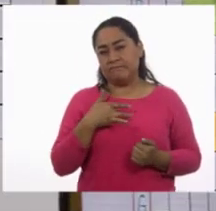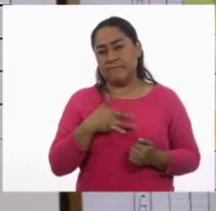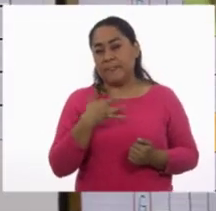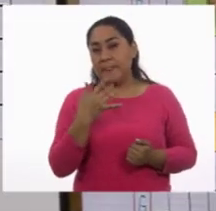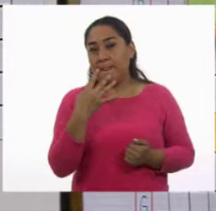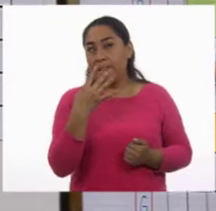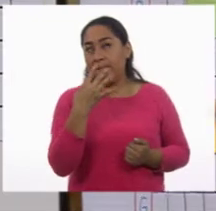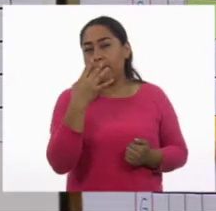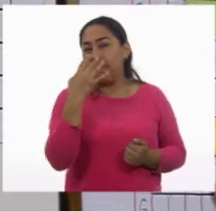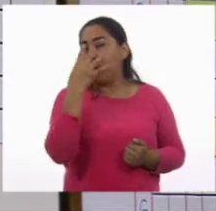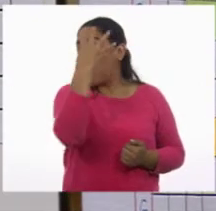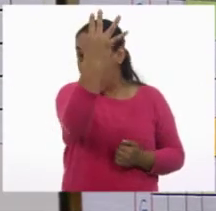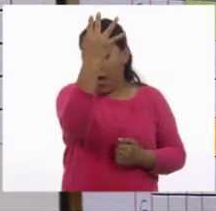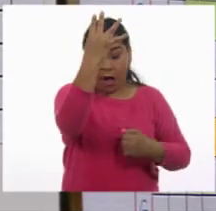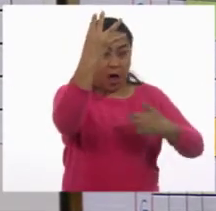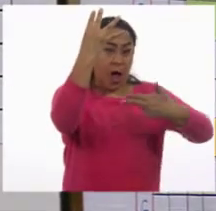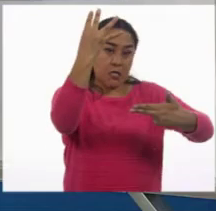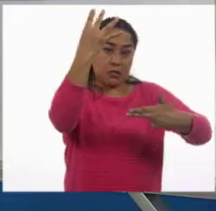4H.